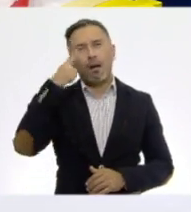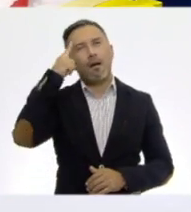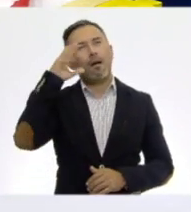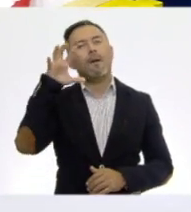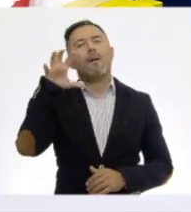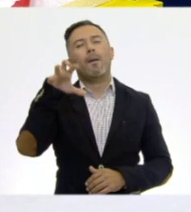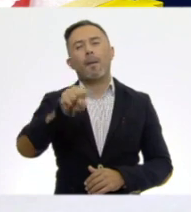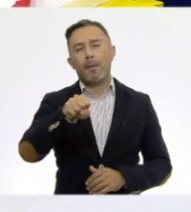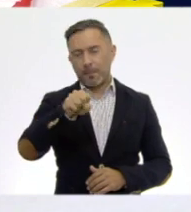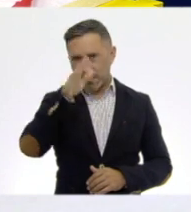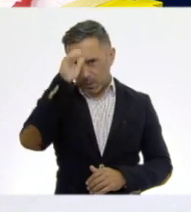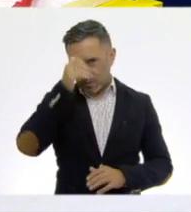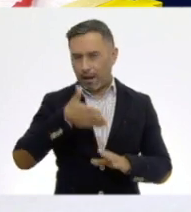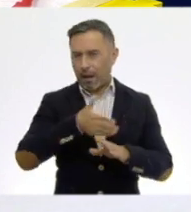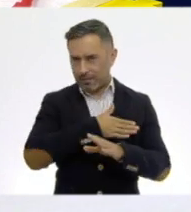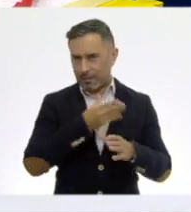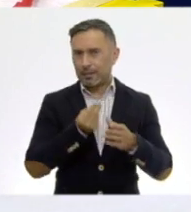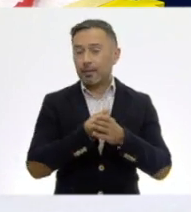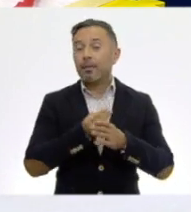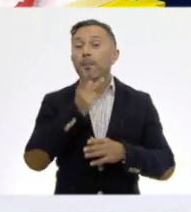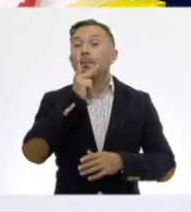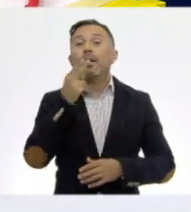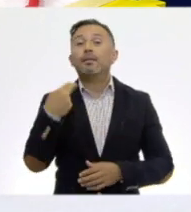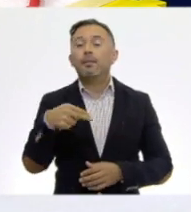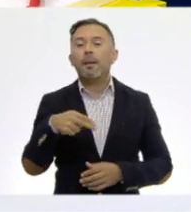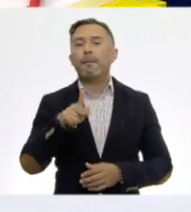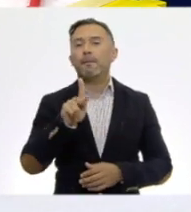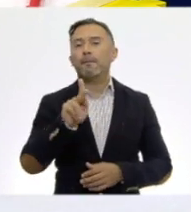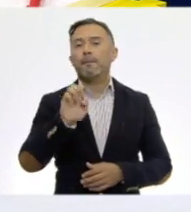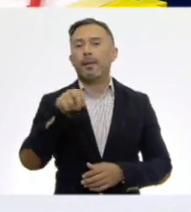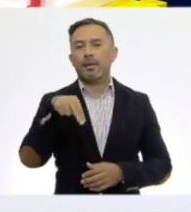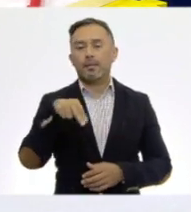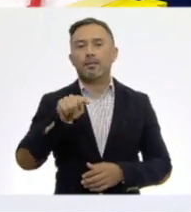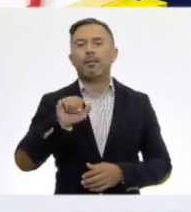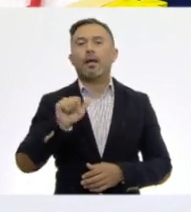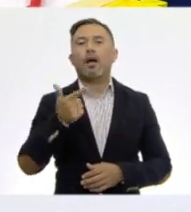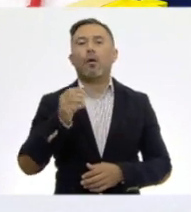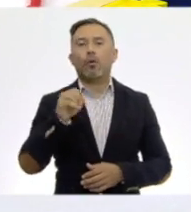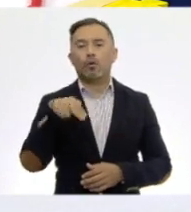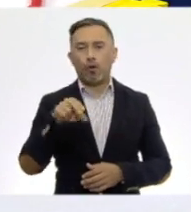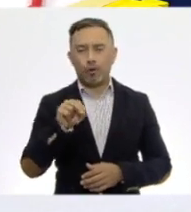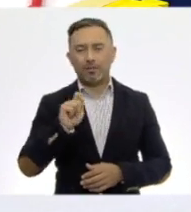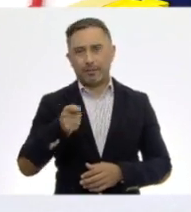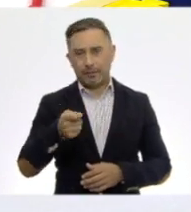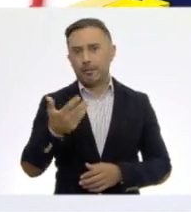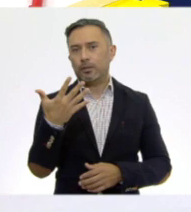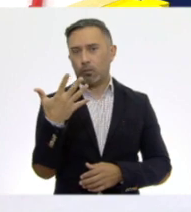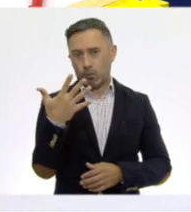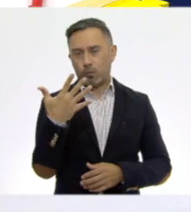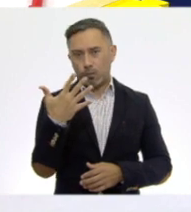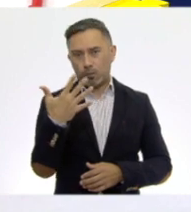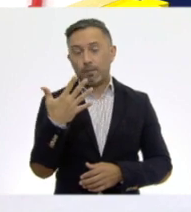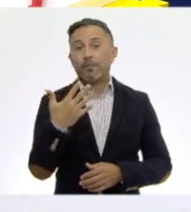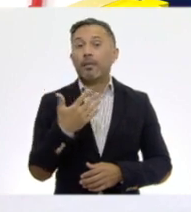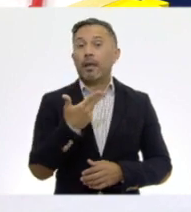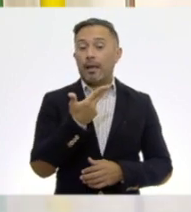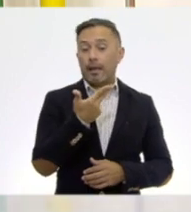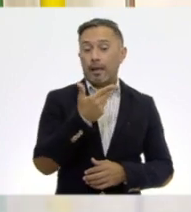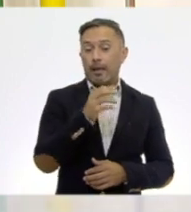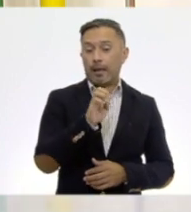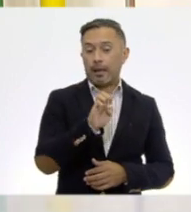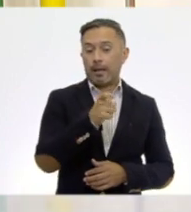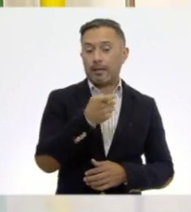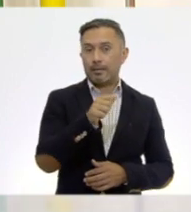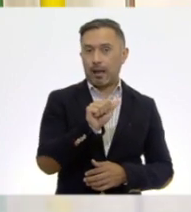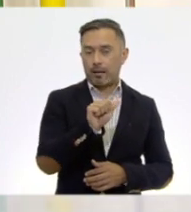dicho ya en otra clase. Pentágono. Penta es 5. Hexa es 6. Y hay